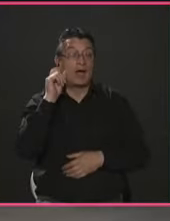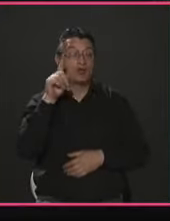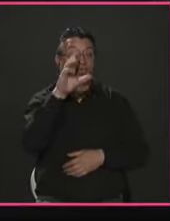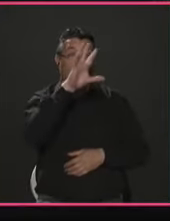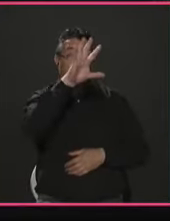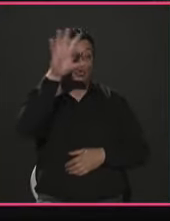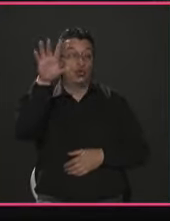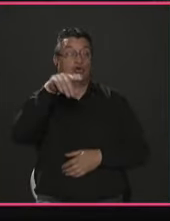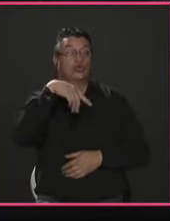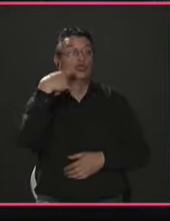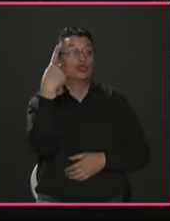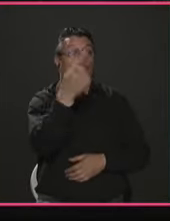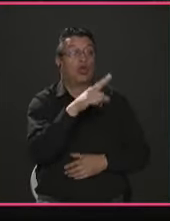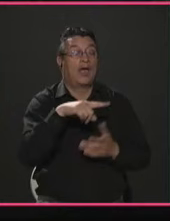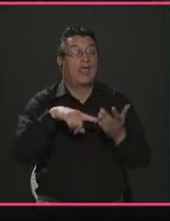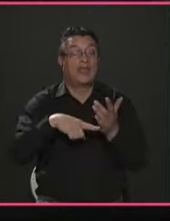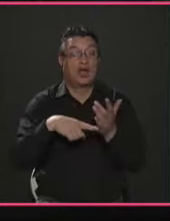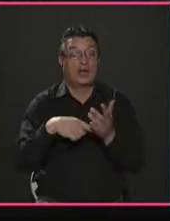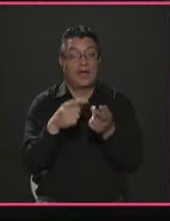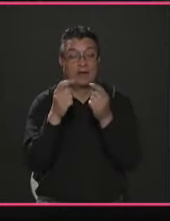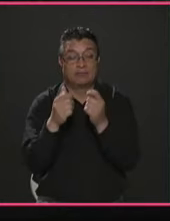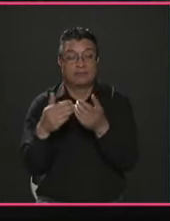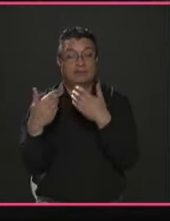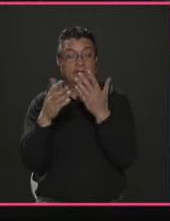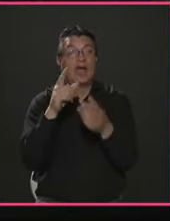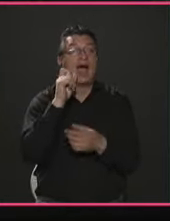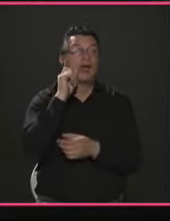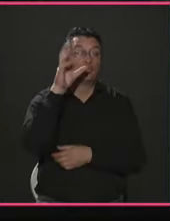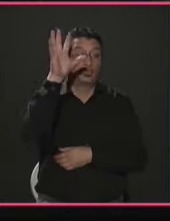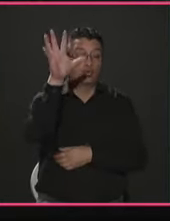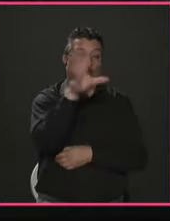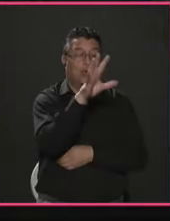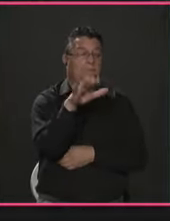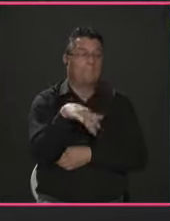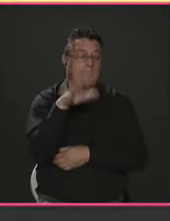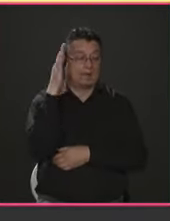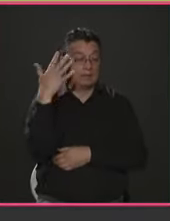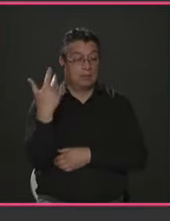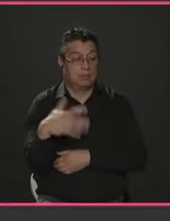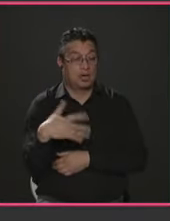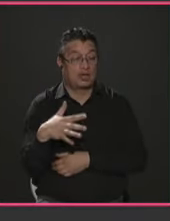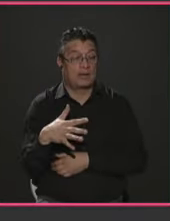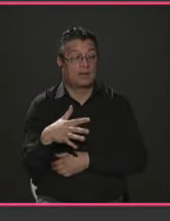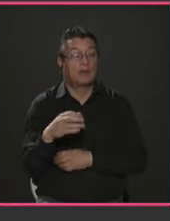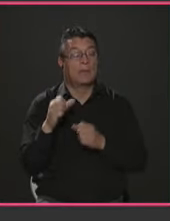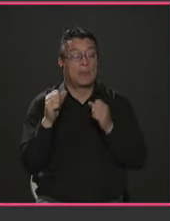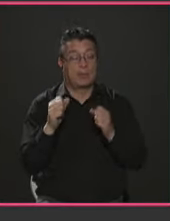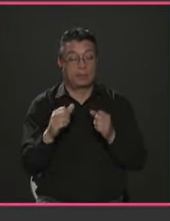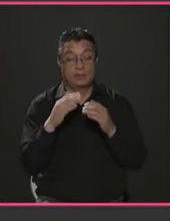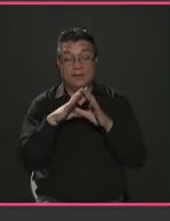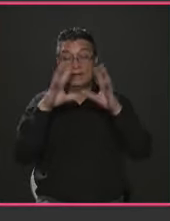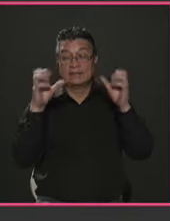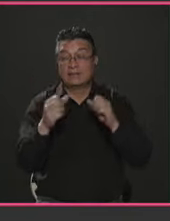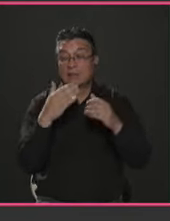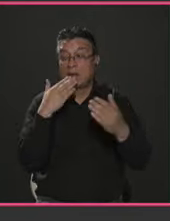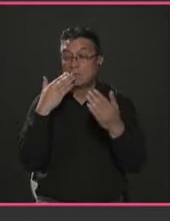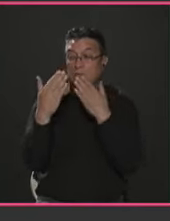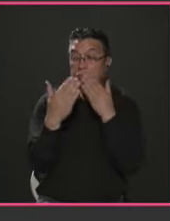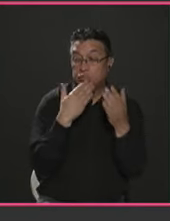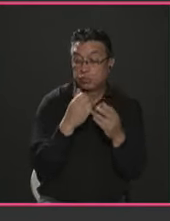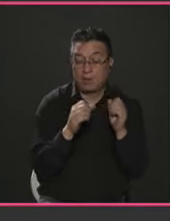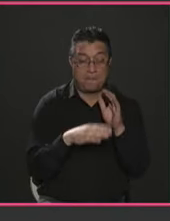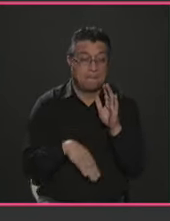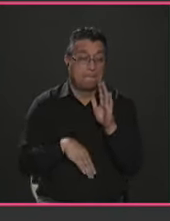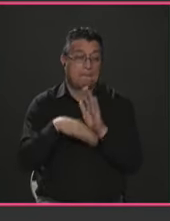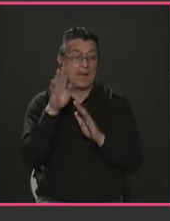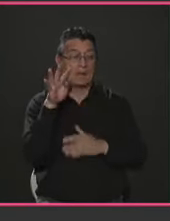básicamente son tecnologías habilitantes son herramientas lo que está en azules es lo más importante puedo generar sistemas conversacionales que es lo que más se